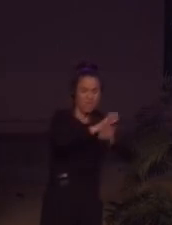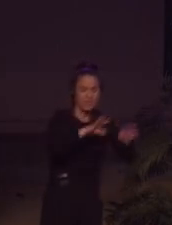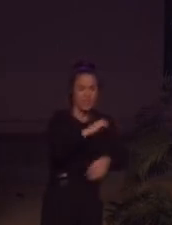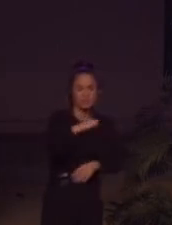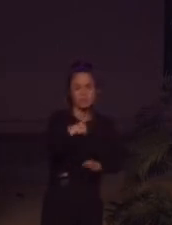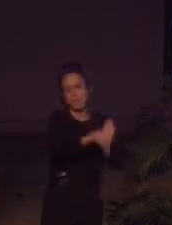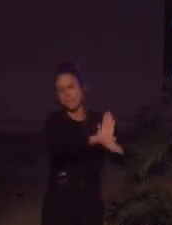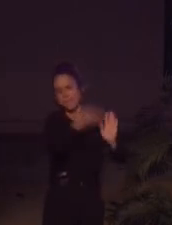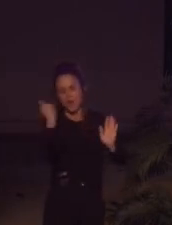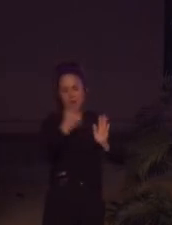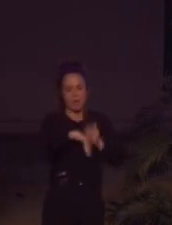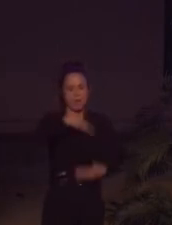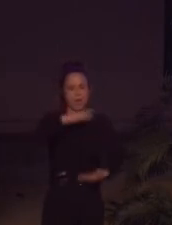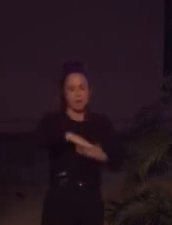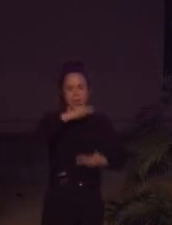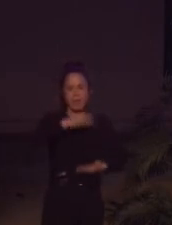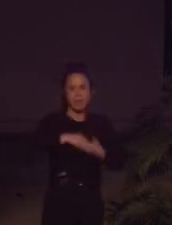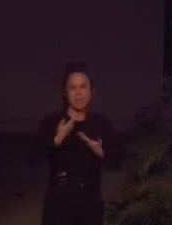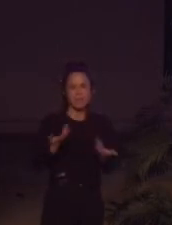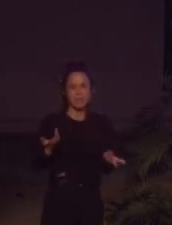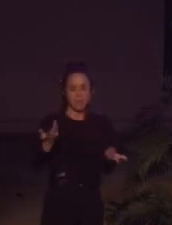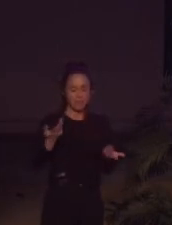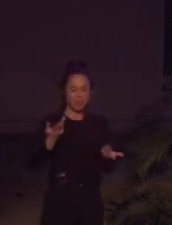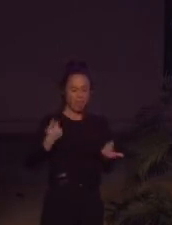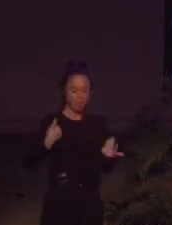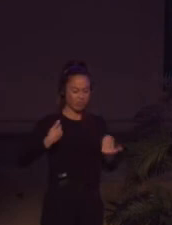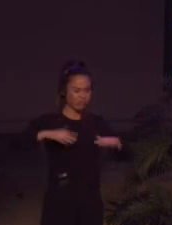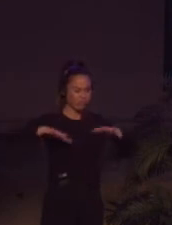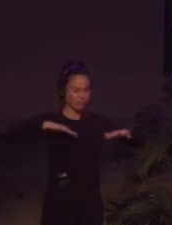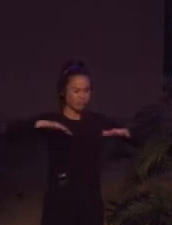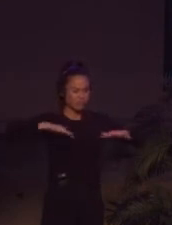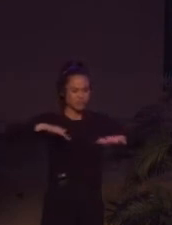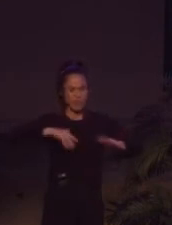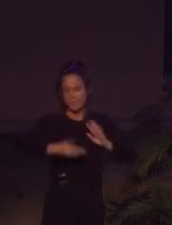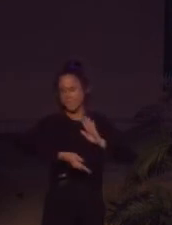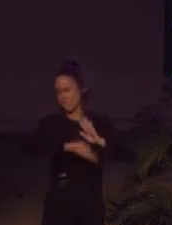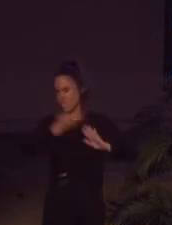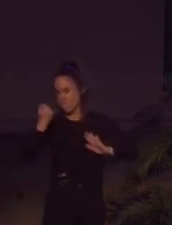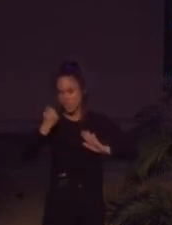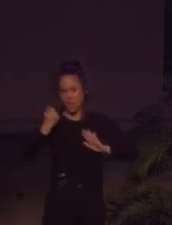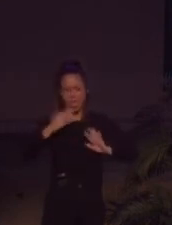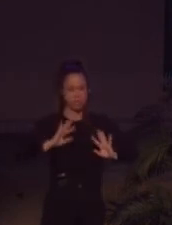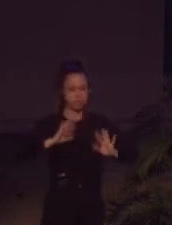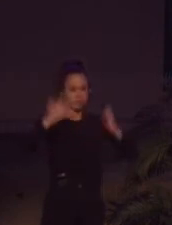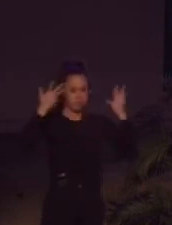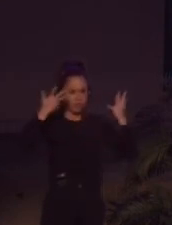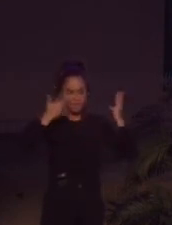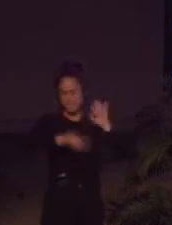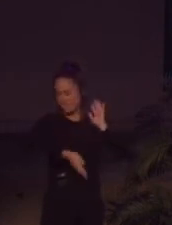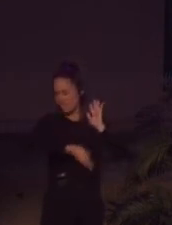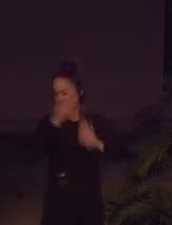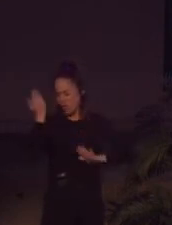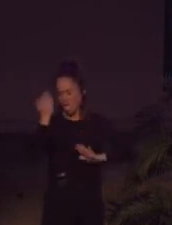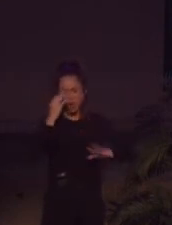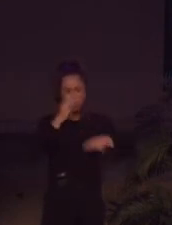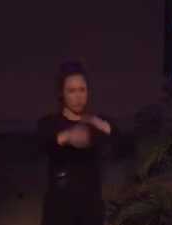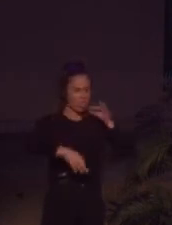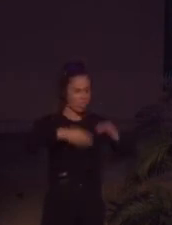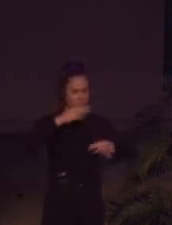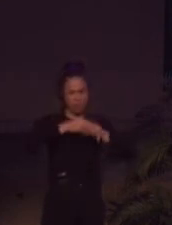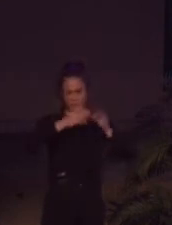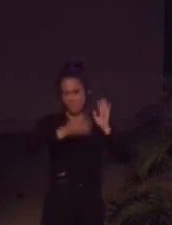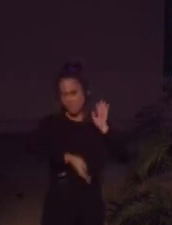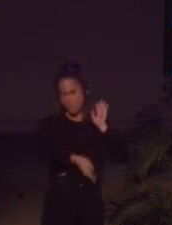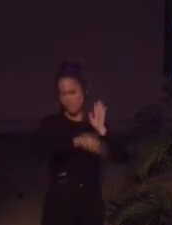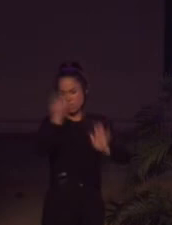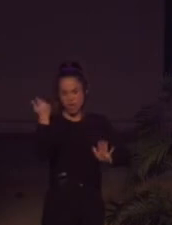le quitas la capacidad de valerse por sí mismo, le quitas la capacidad de resistencia, le quitas la capacidad de organización, de